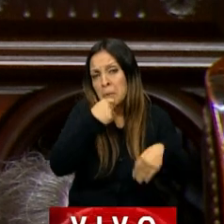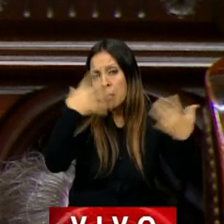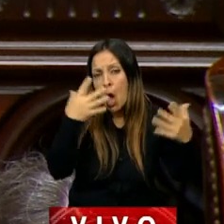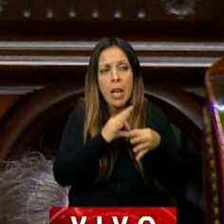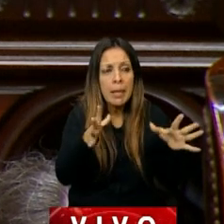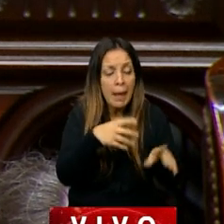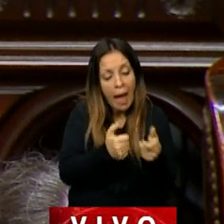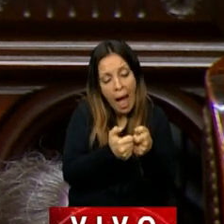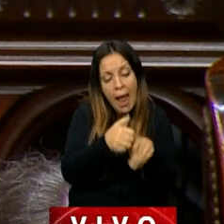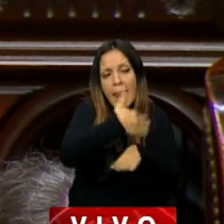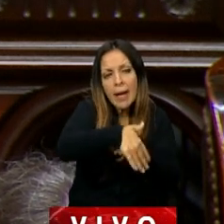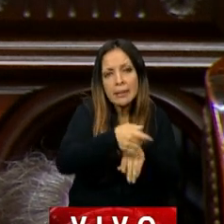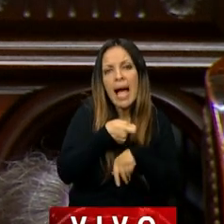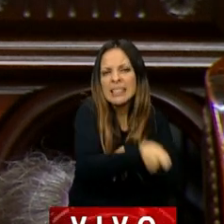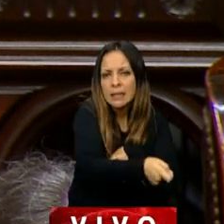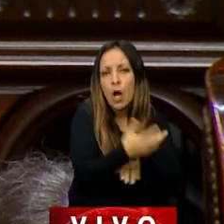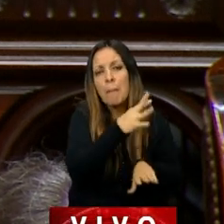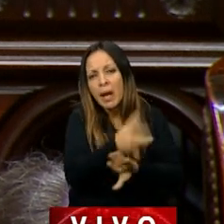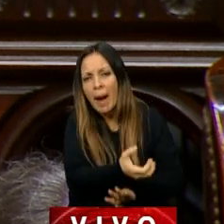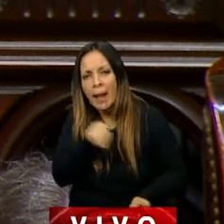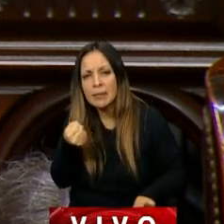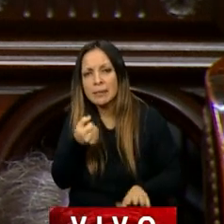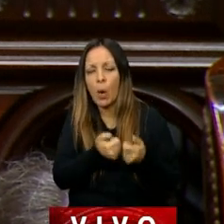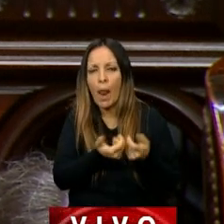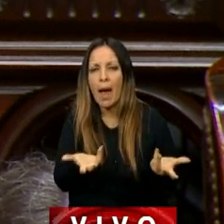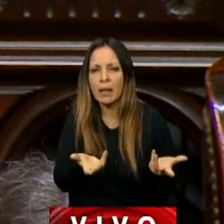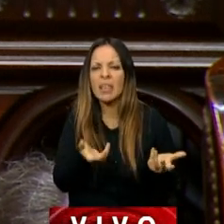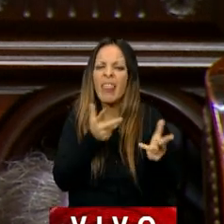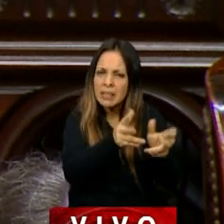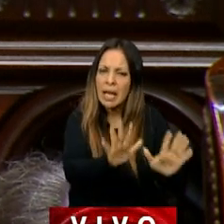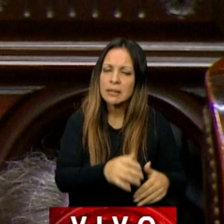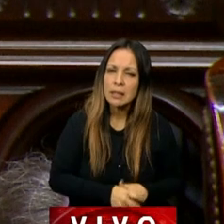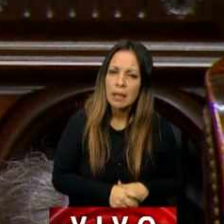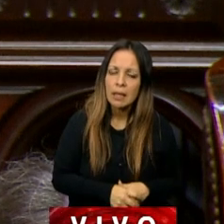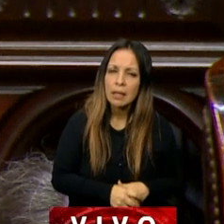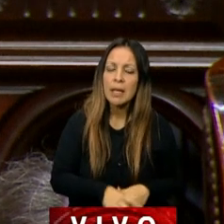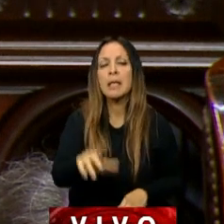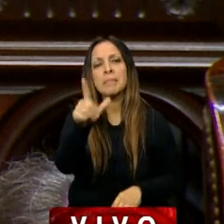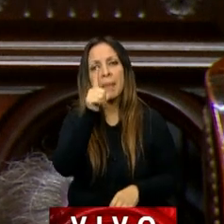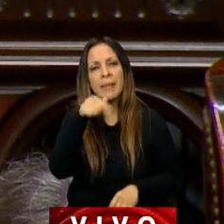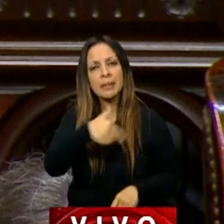con un celular, solamente por robarle un celular. Me parece que este